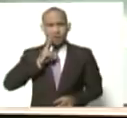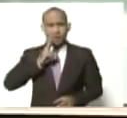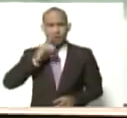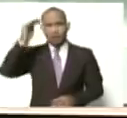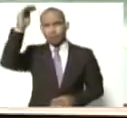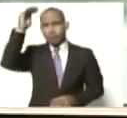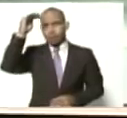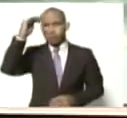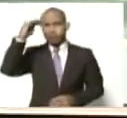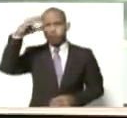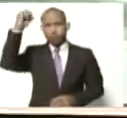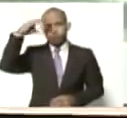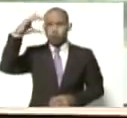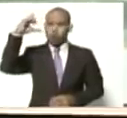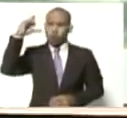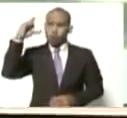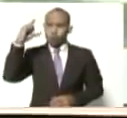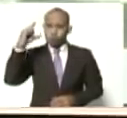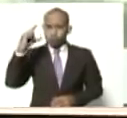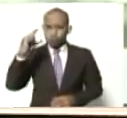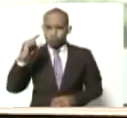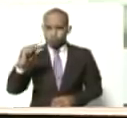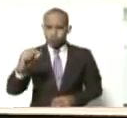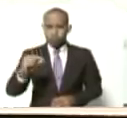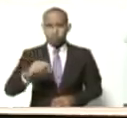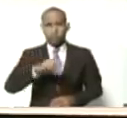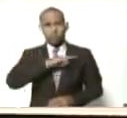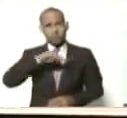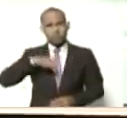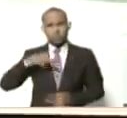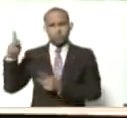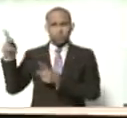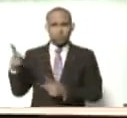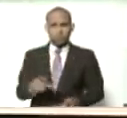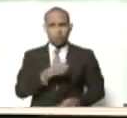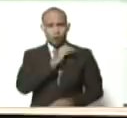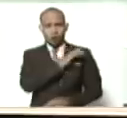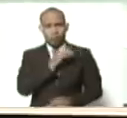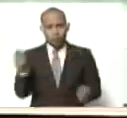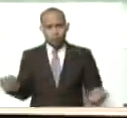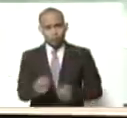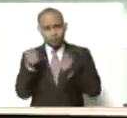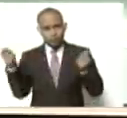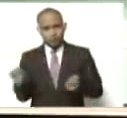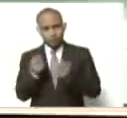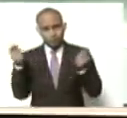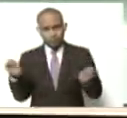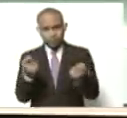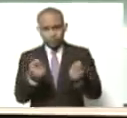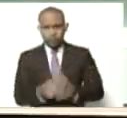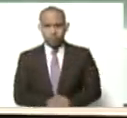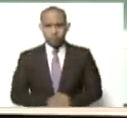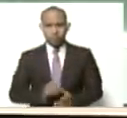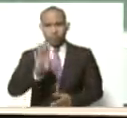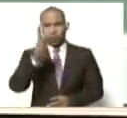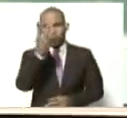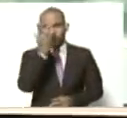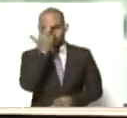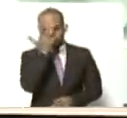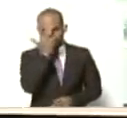poco el sol. Aquí invitamos a parte del comité promotor. El 4 de